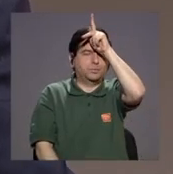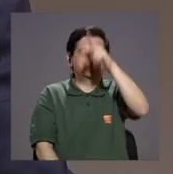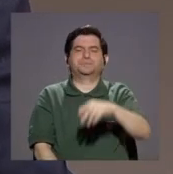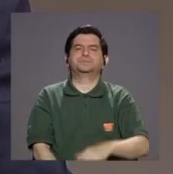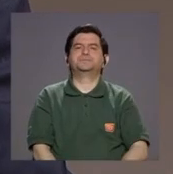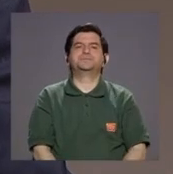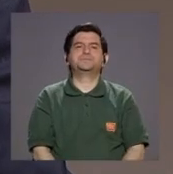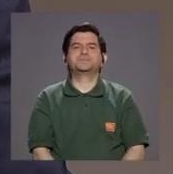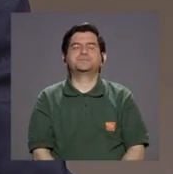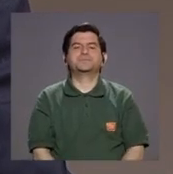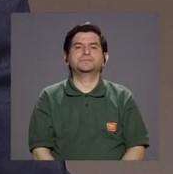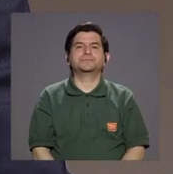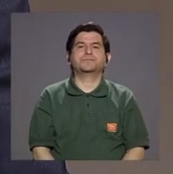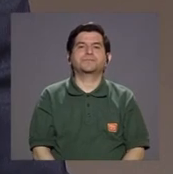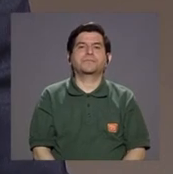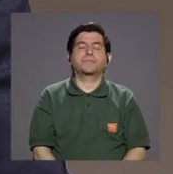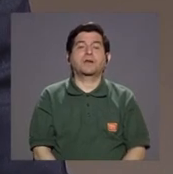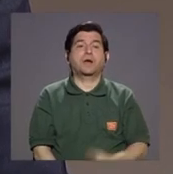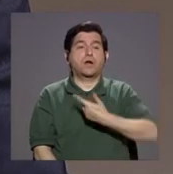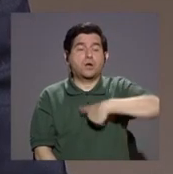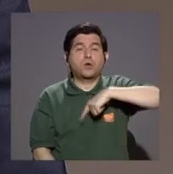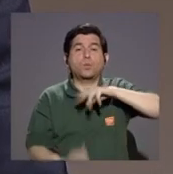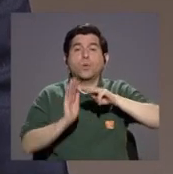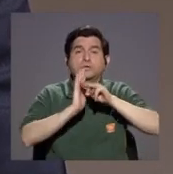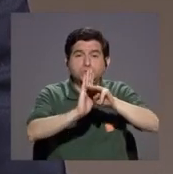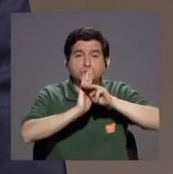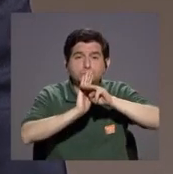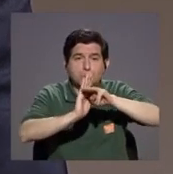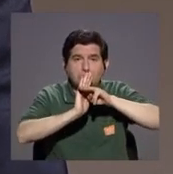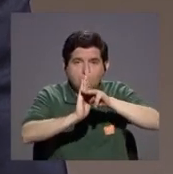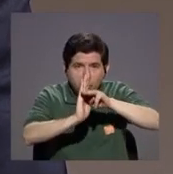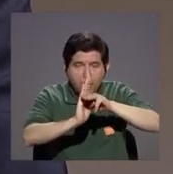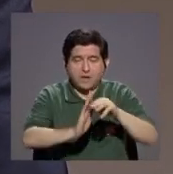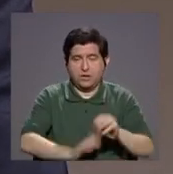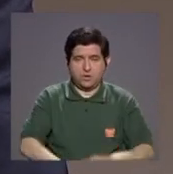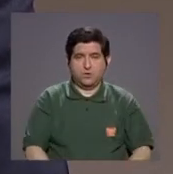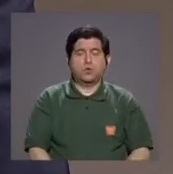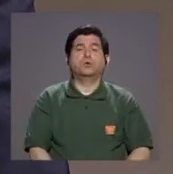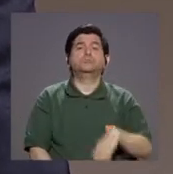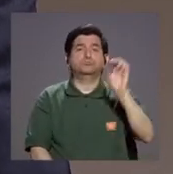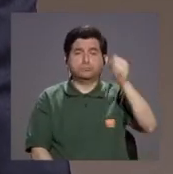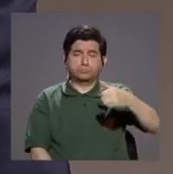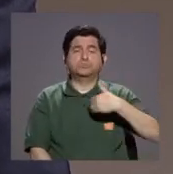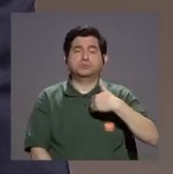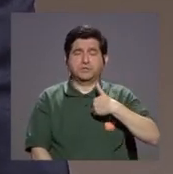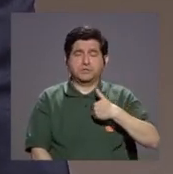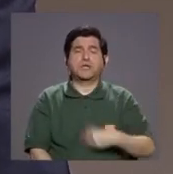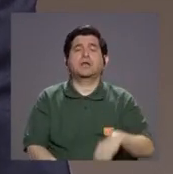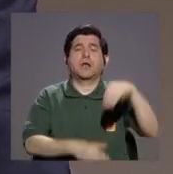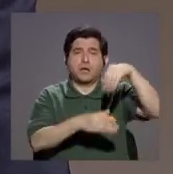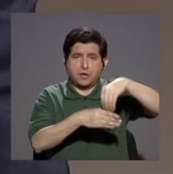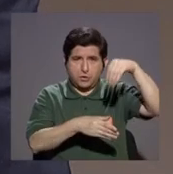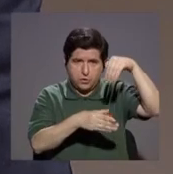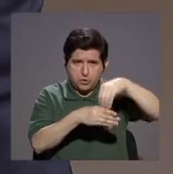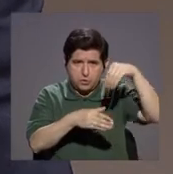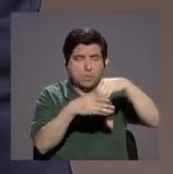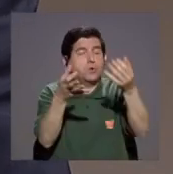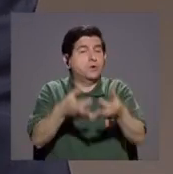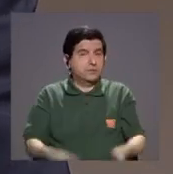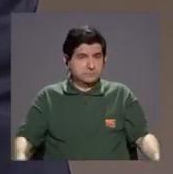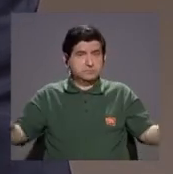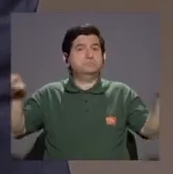y nuestro modelo es un modelo que efectivamente tiene un componente un componente muy importante